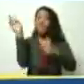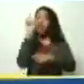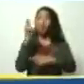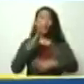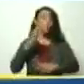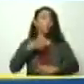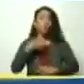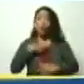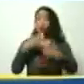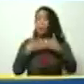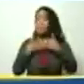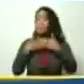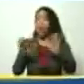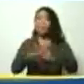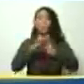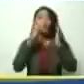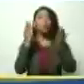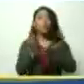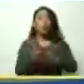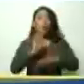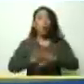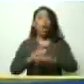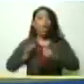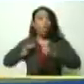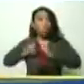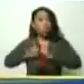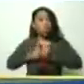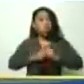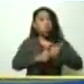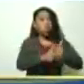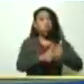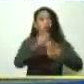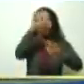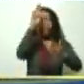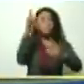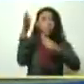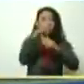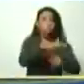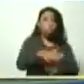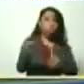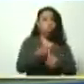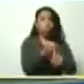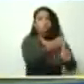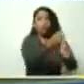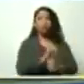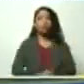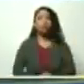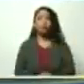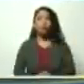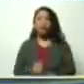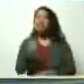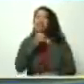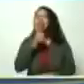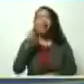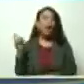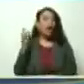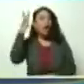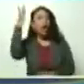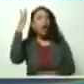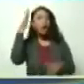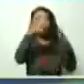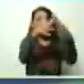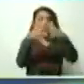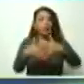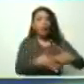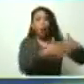cuentas bancarias en el mundo porque está perseguida torturada ¿por quién? por los Estados